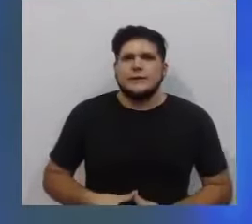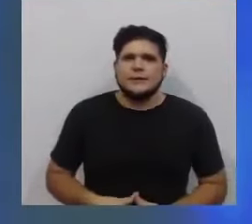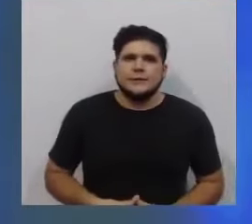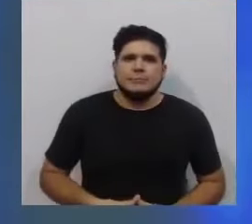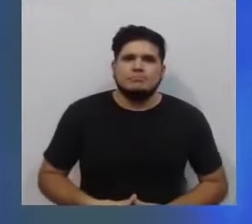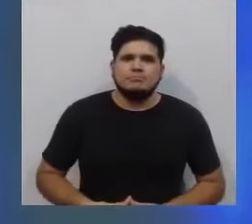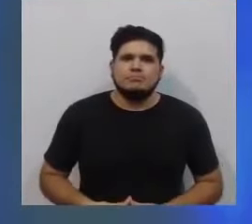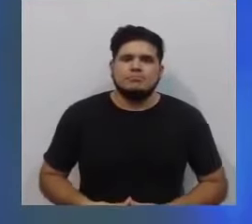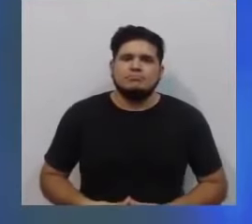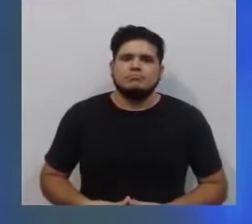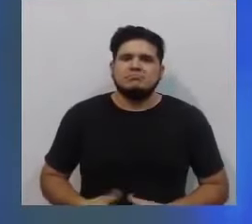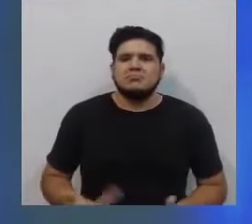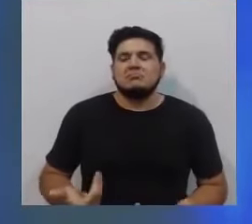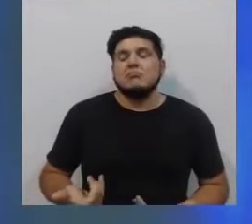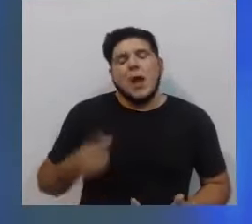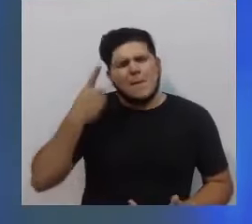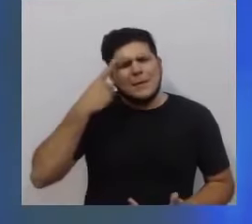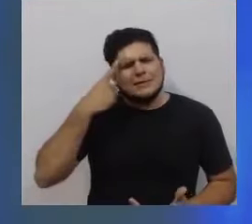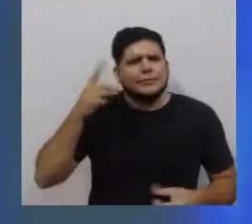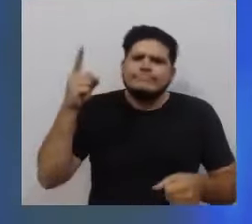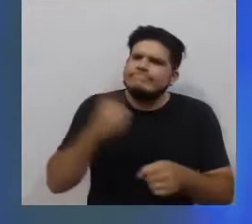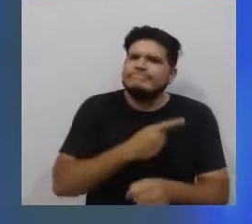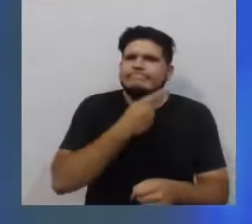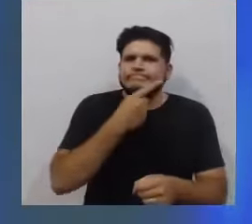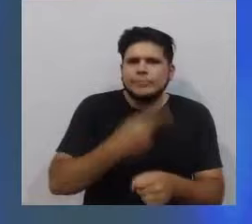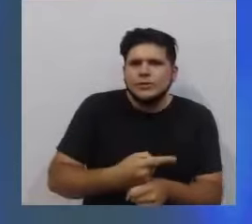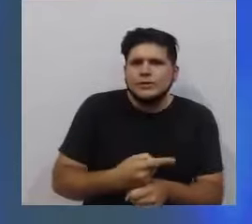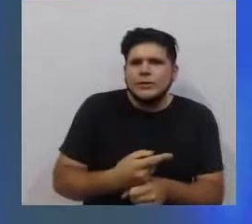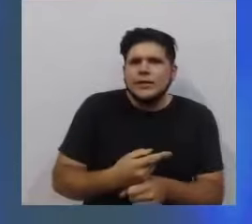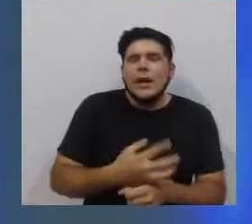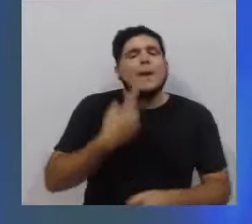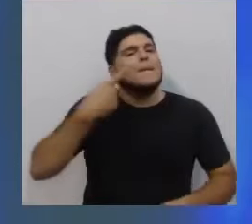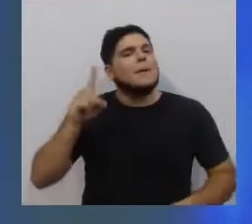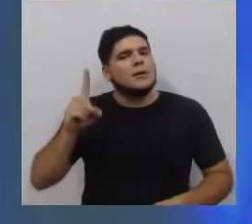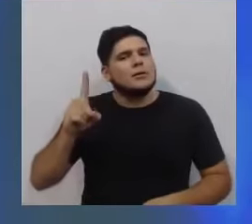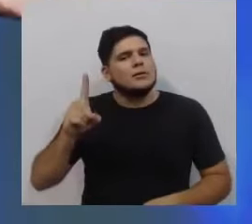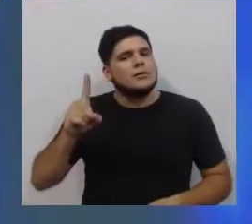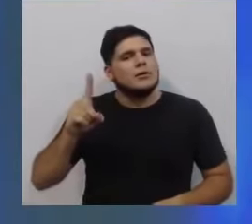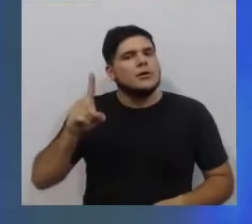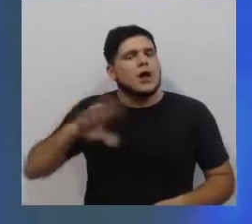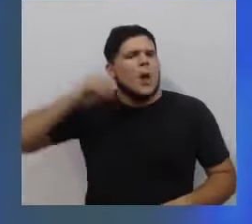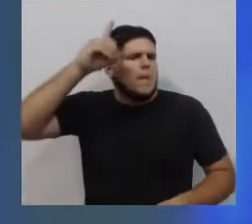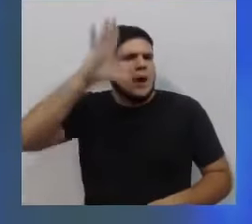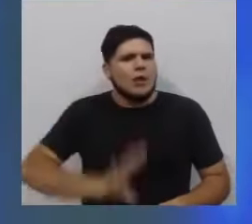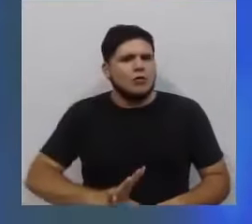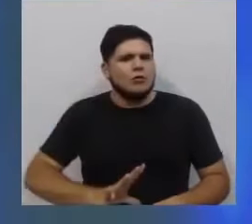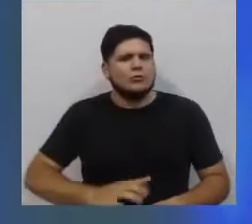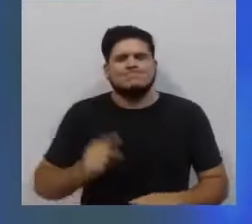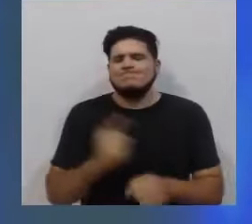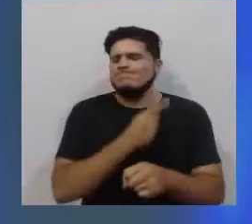esto es imposible más para dios todo es